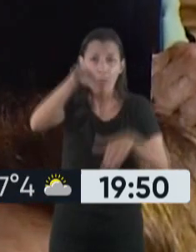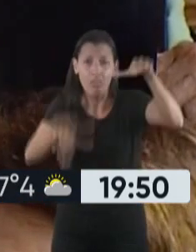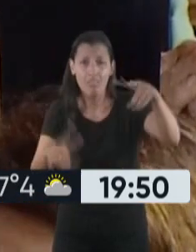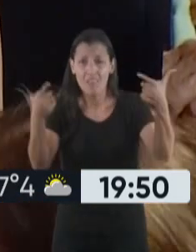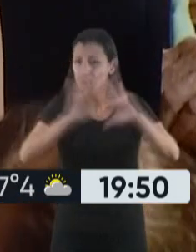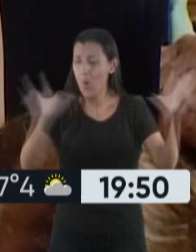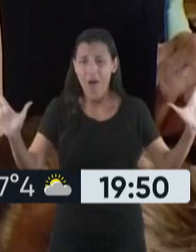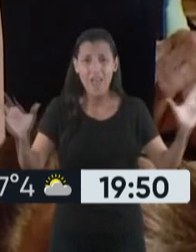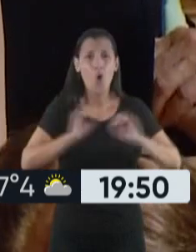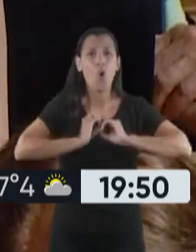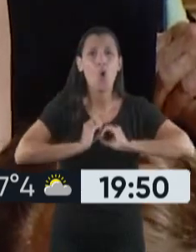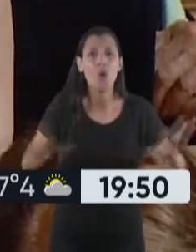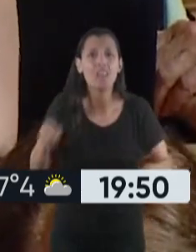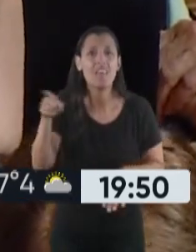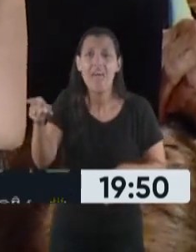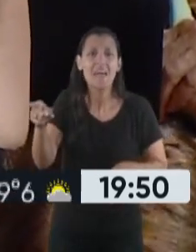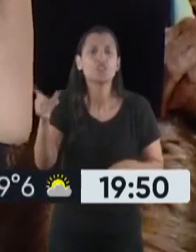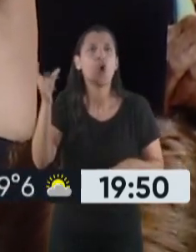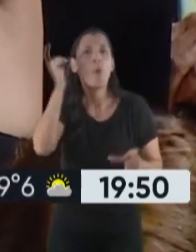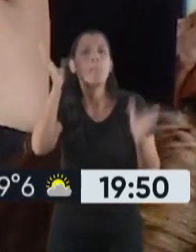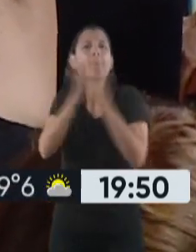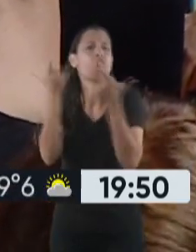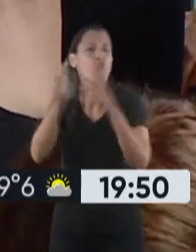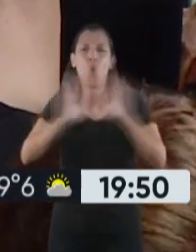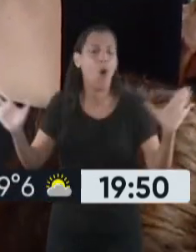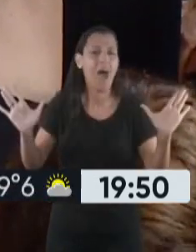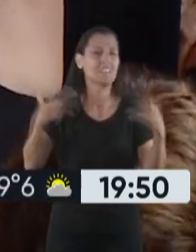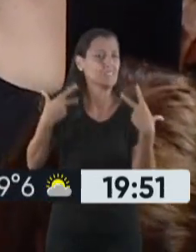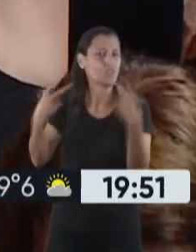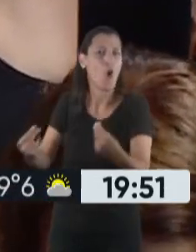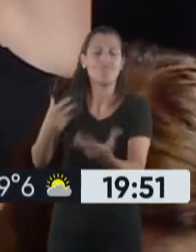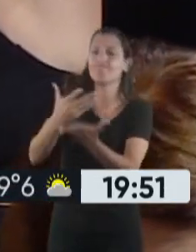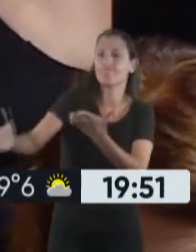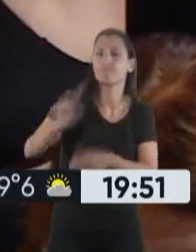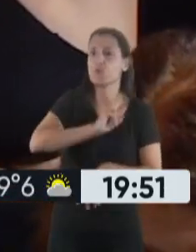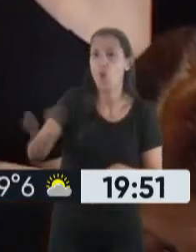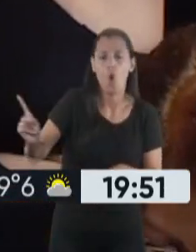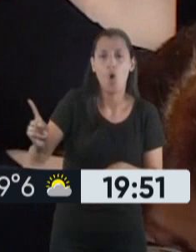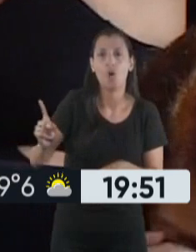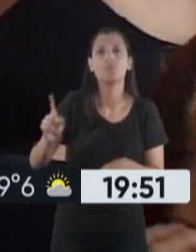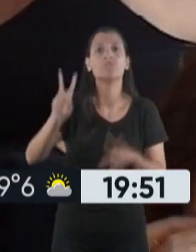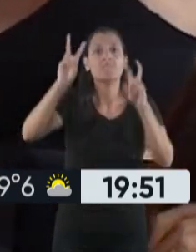Definitivamente es algo imperdonable, algo inadmisible, algo inconcebible.